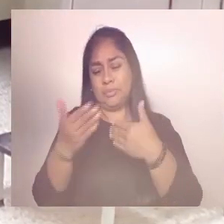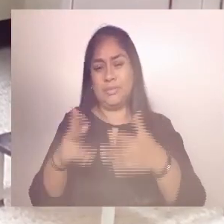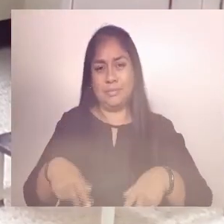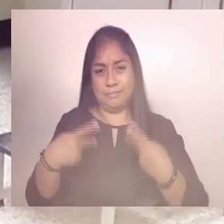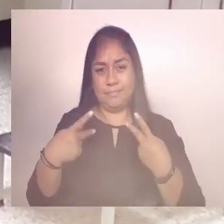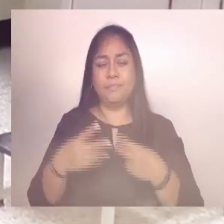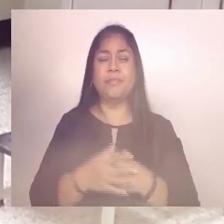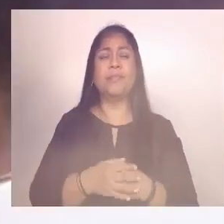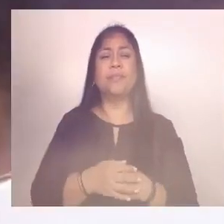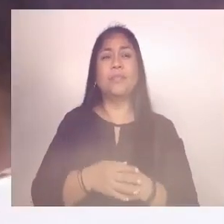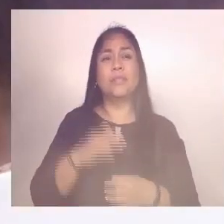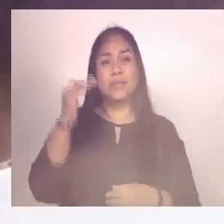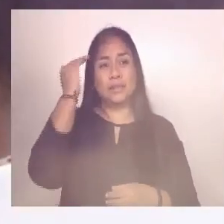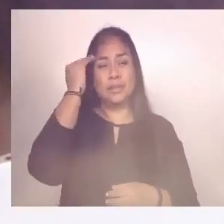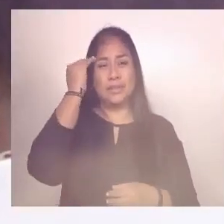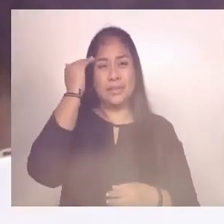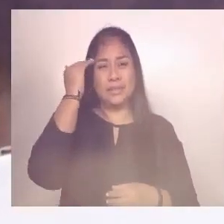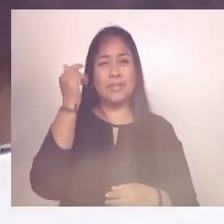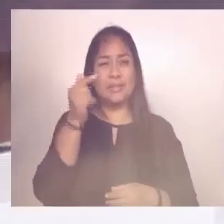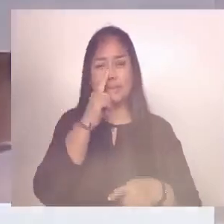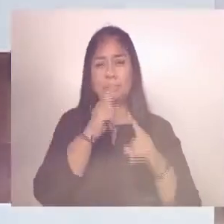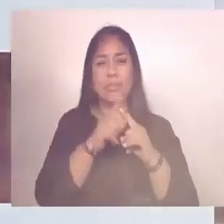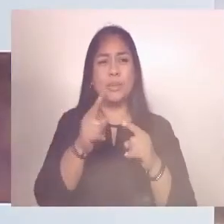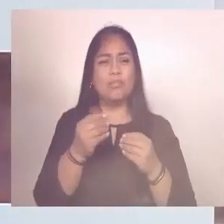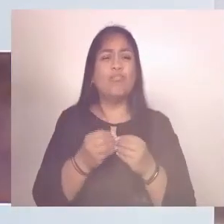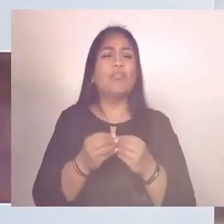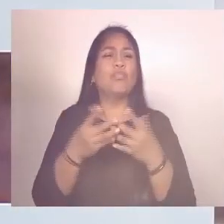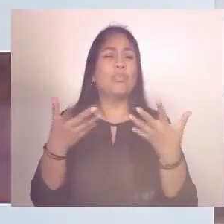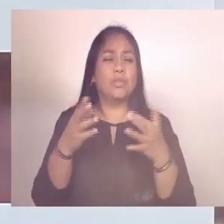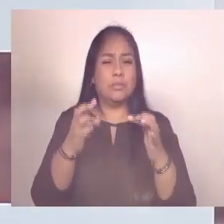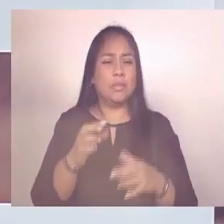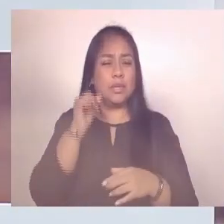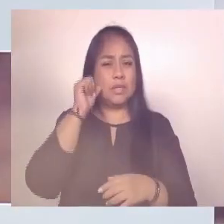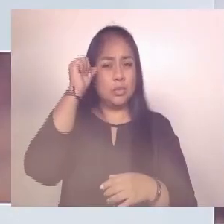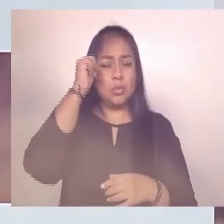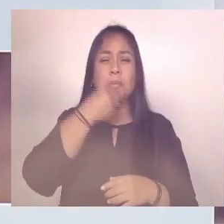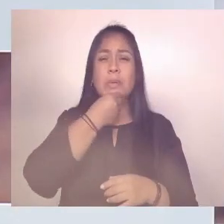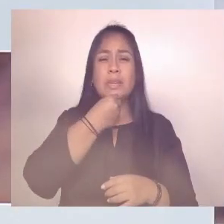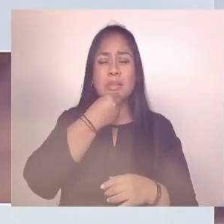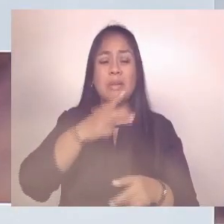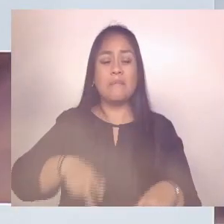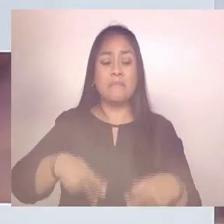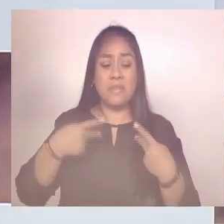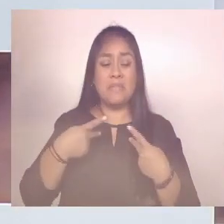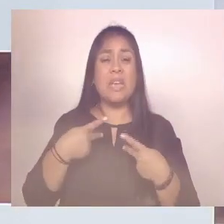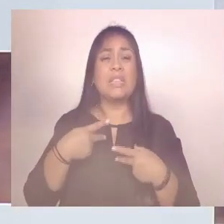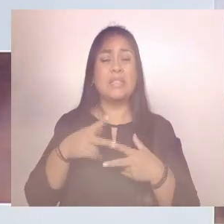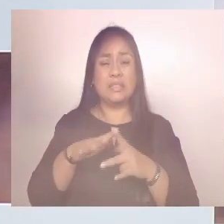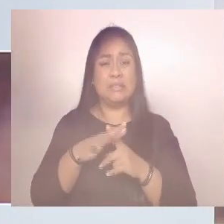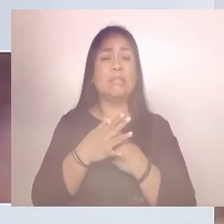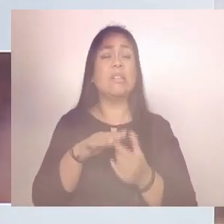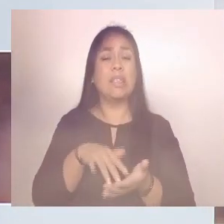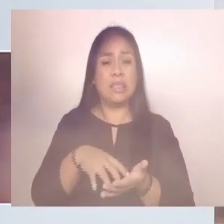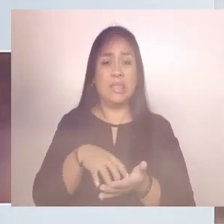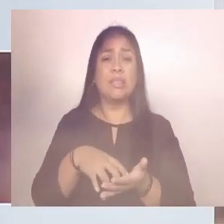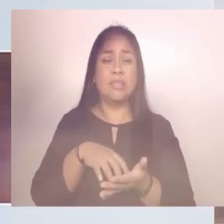que un alto porcentaje de personas mayores viven en condiciones vulnerables,